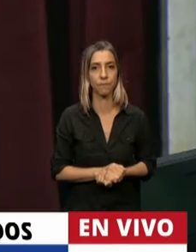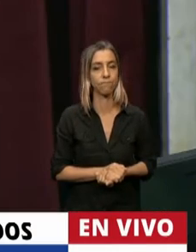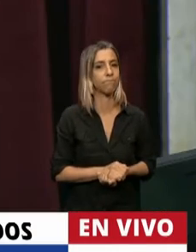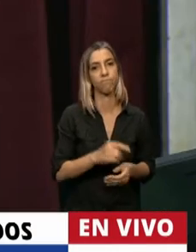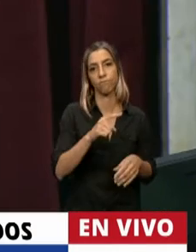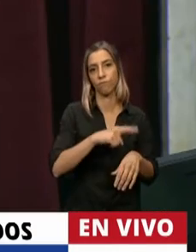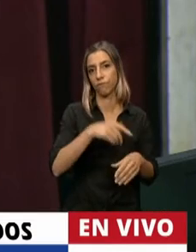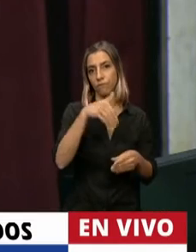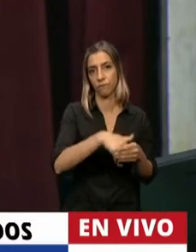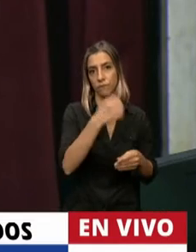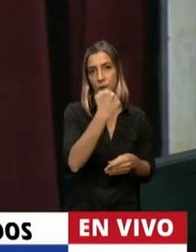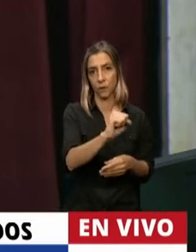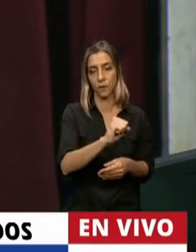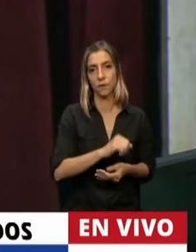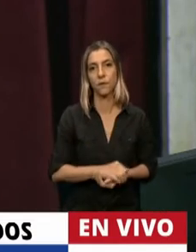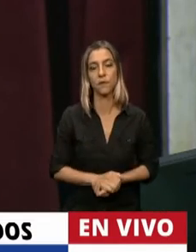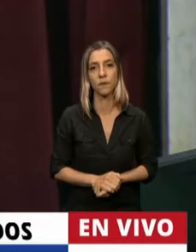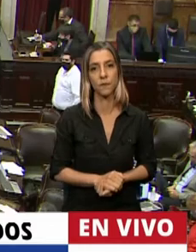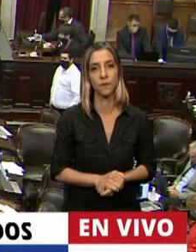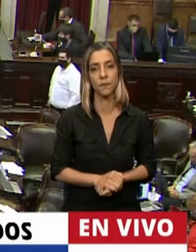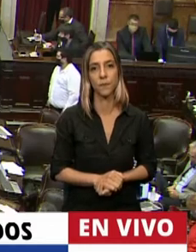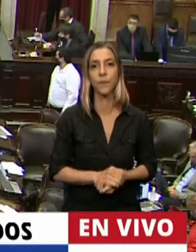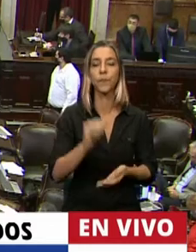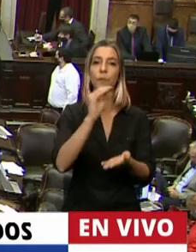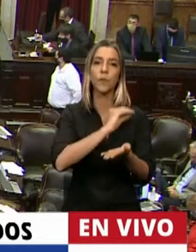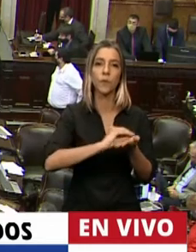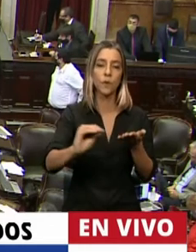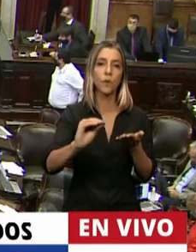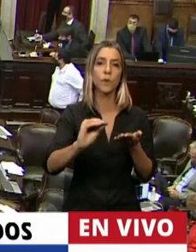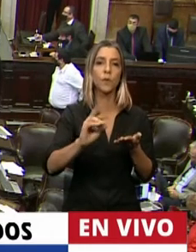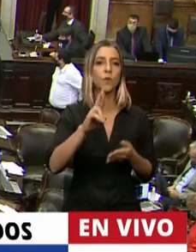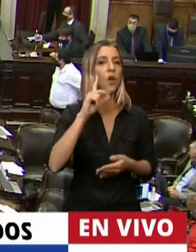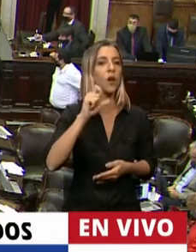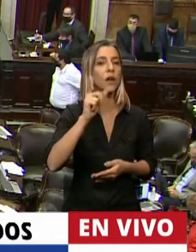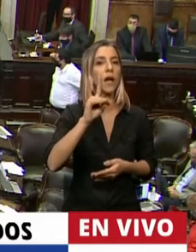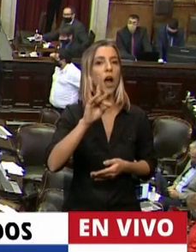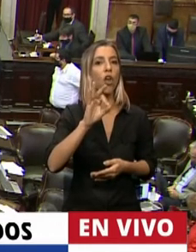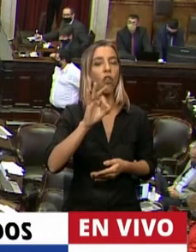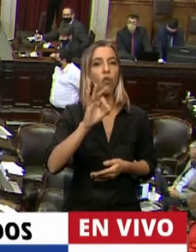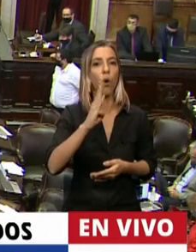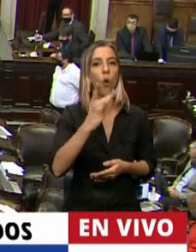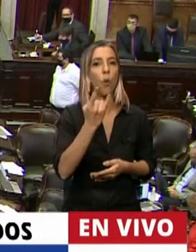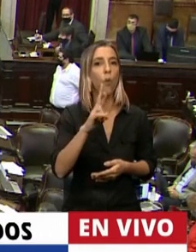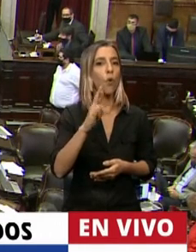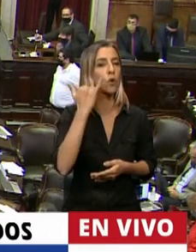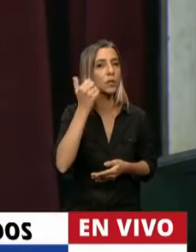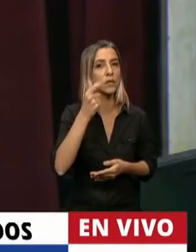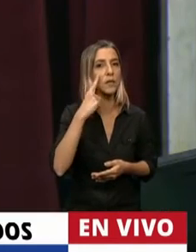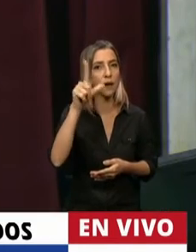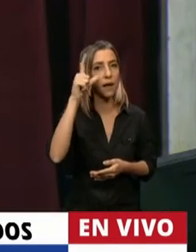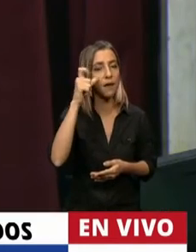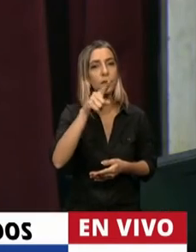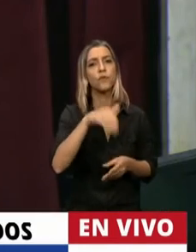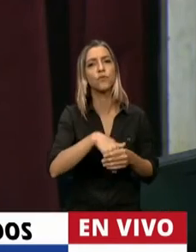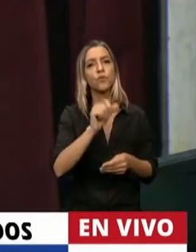ausente a la hora de votar diputado ricardo buryaile para expresar el